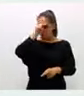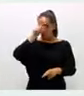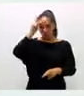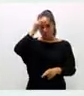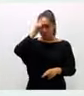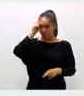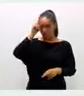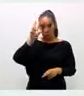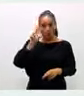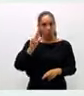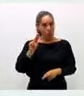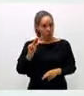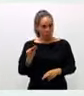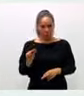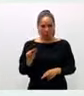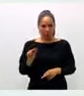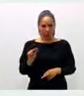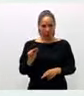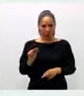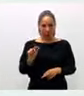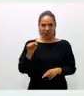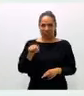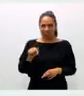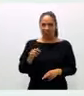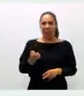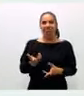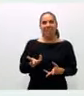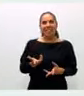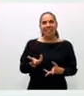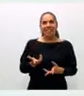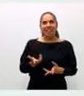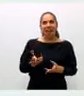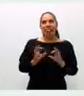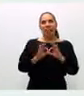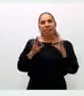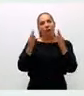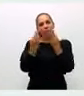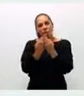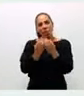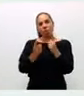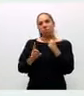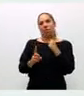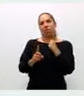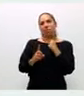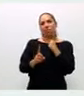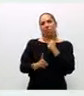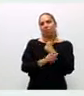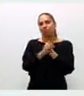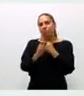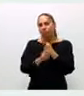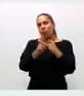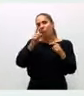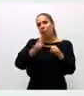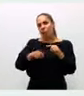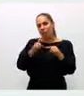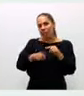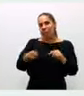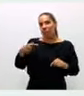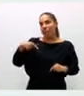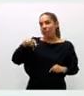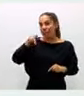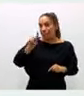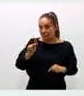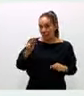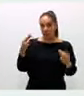digamos, hay muchos elementos de la problemática del manejo y resolución de conflictos o de la cultura de paz que trascienden al